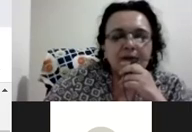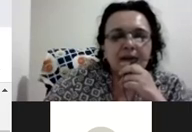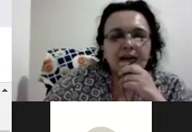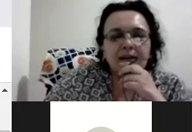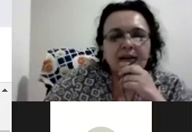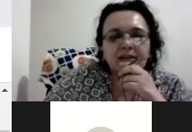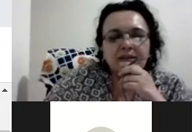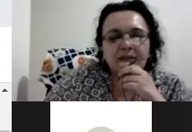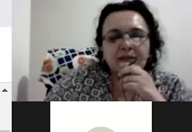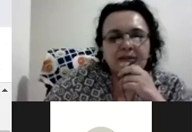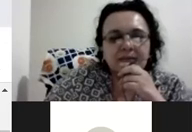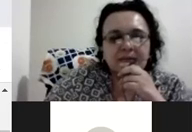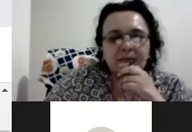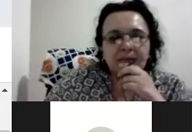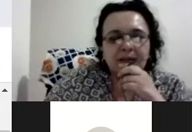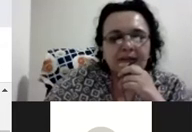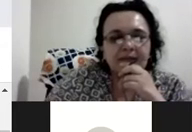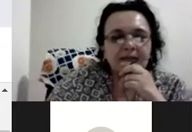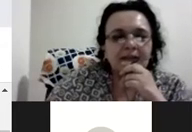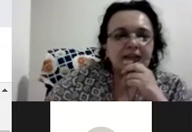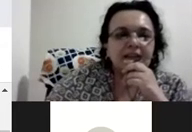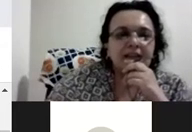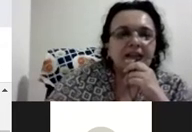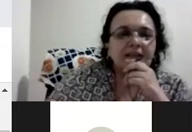a buscar canciones, ¿verdad?